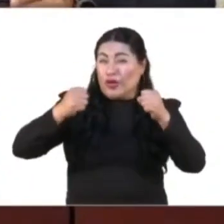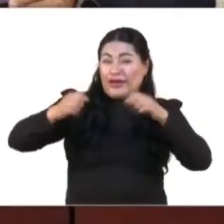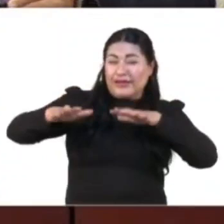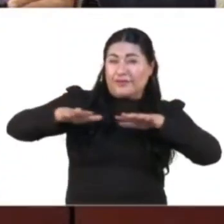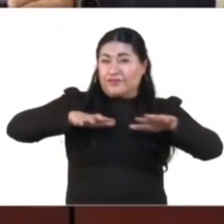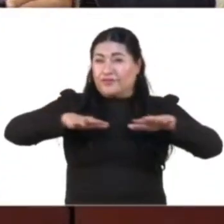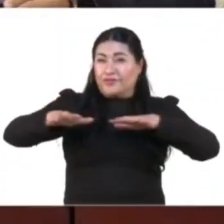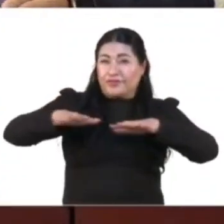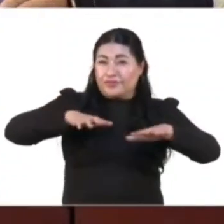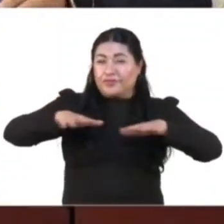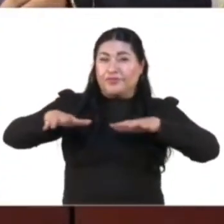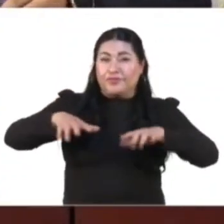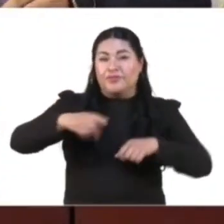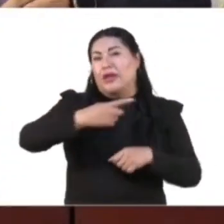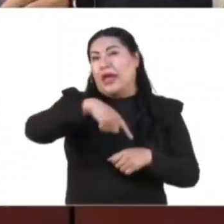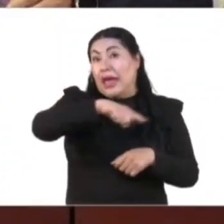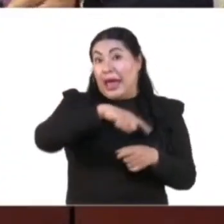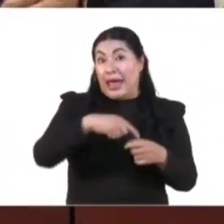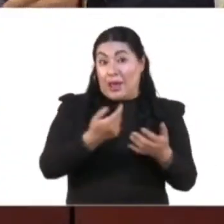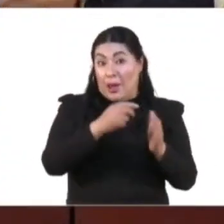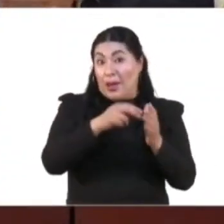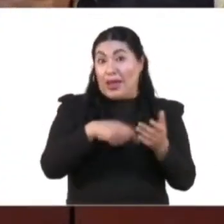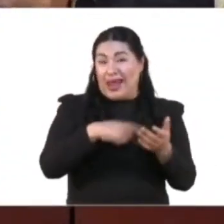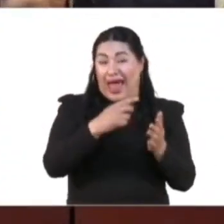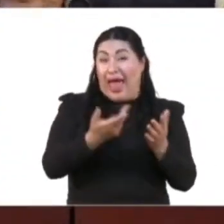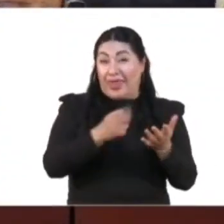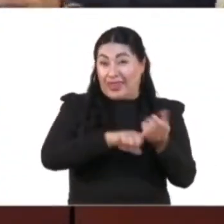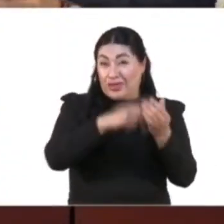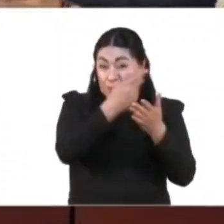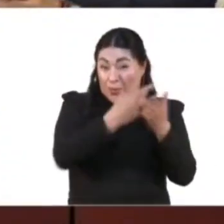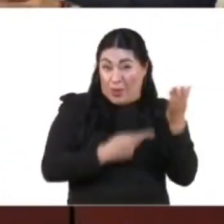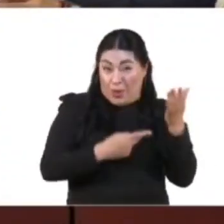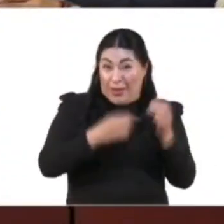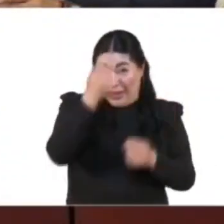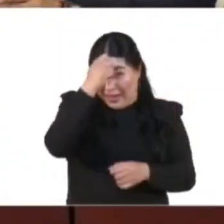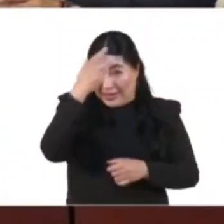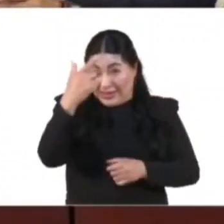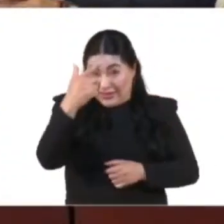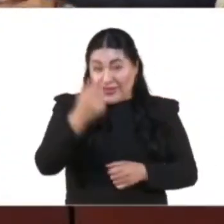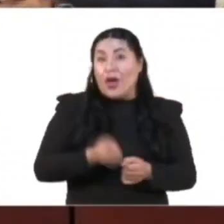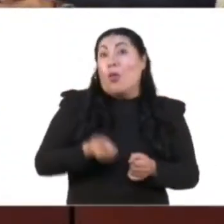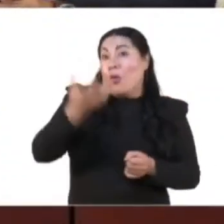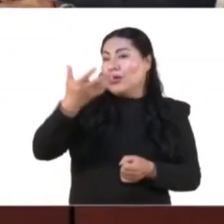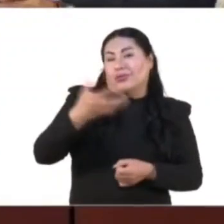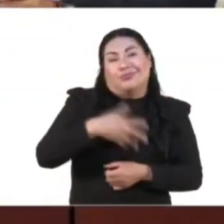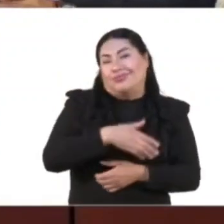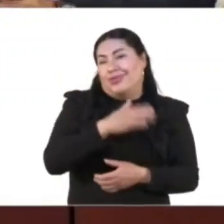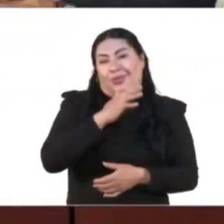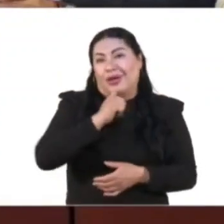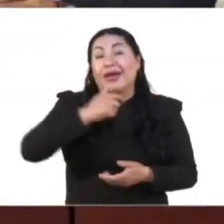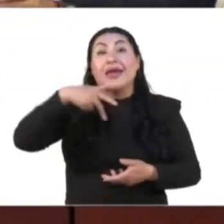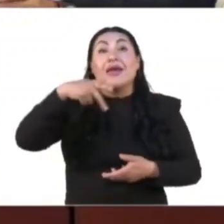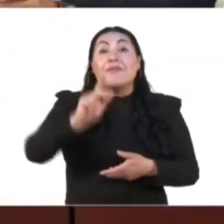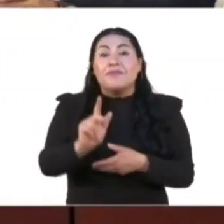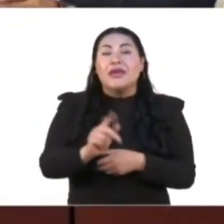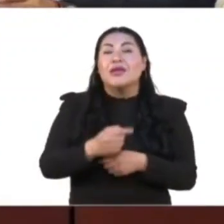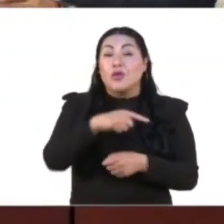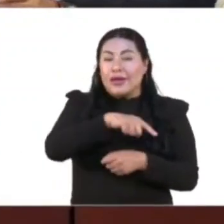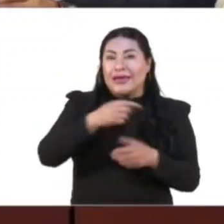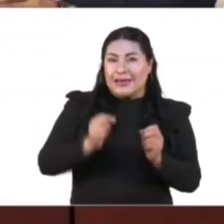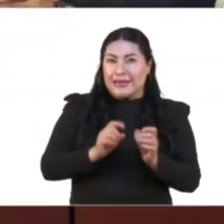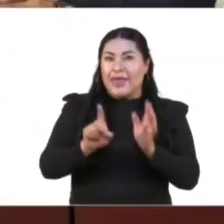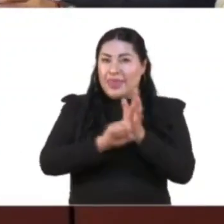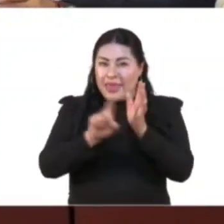ser la magnitud con que finalmente se va a cerrar ese sismo. Como saben, la magnitud se va ajustando durante las horas posteriores a